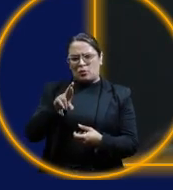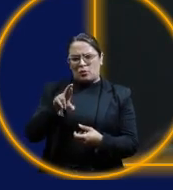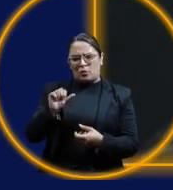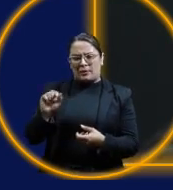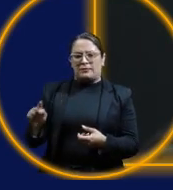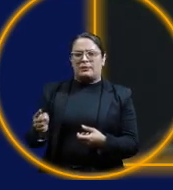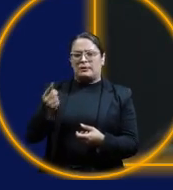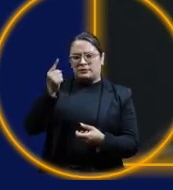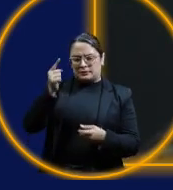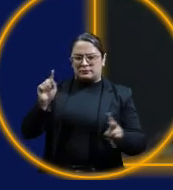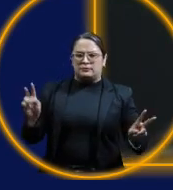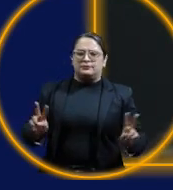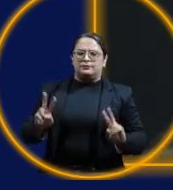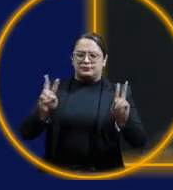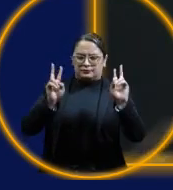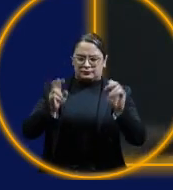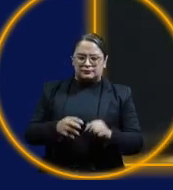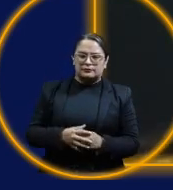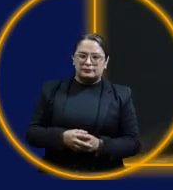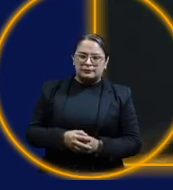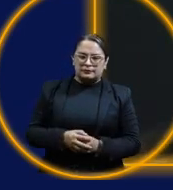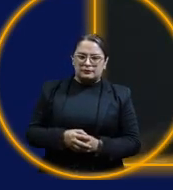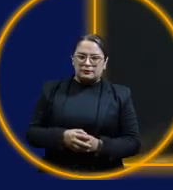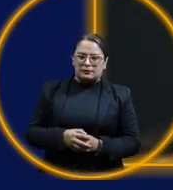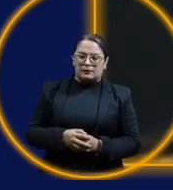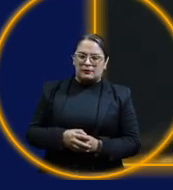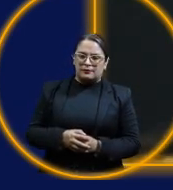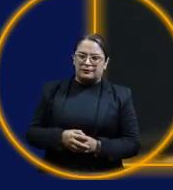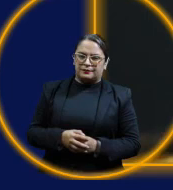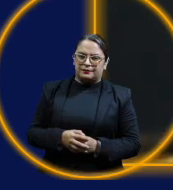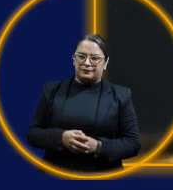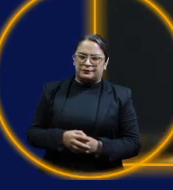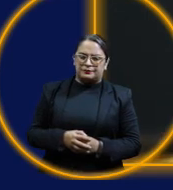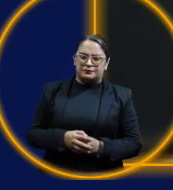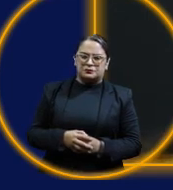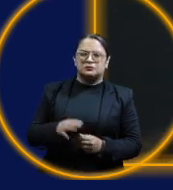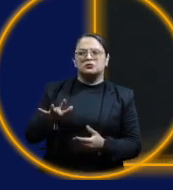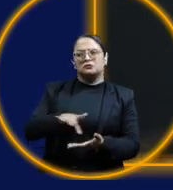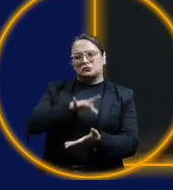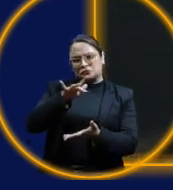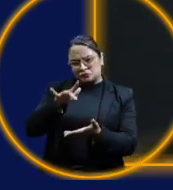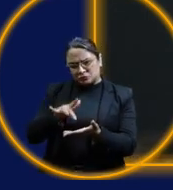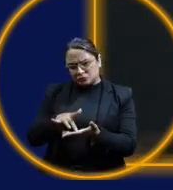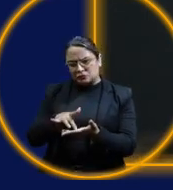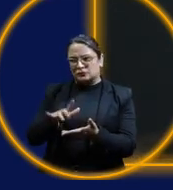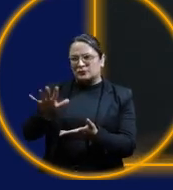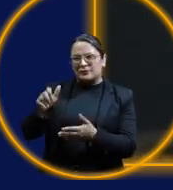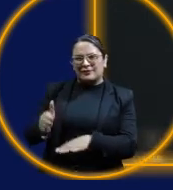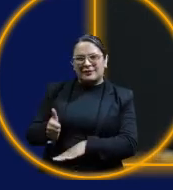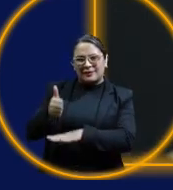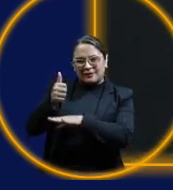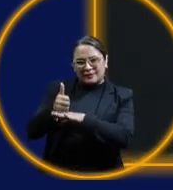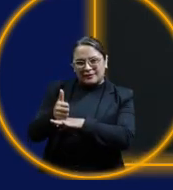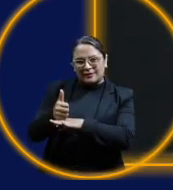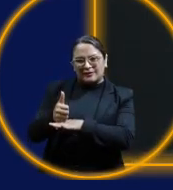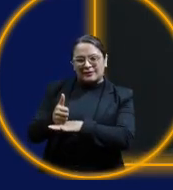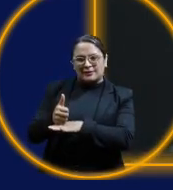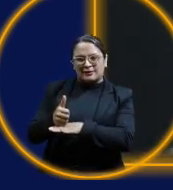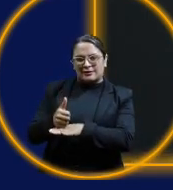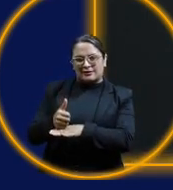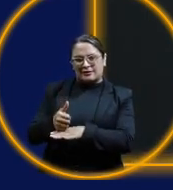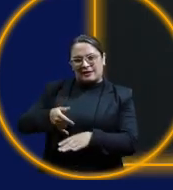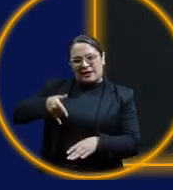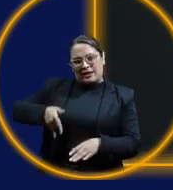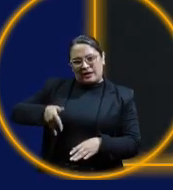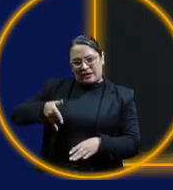primer Stream Sí y bueno Yo fui a escuchar al gerente de de ejecutivo